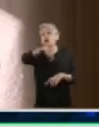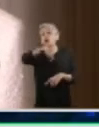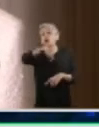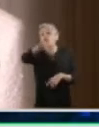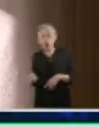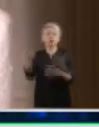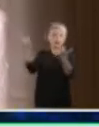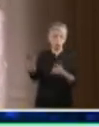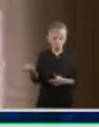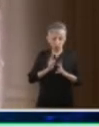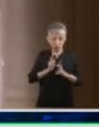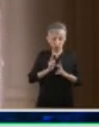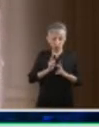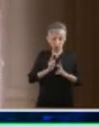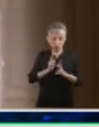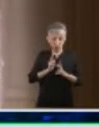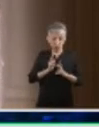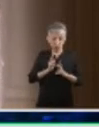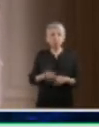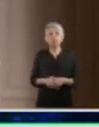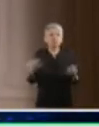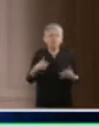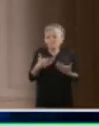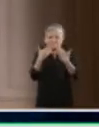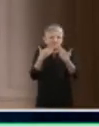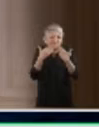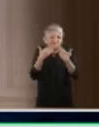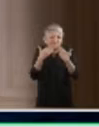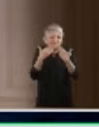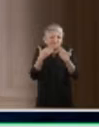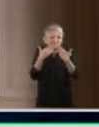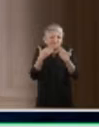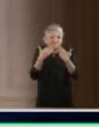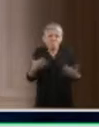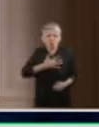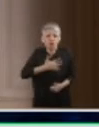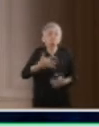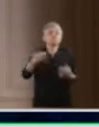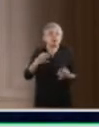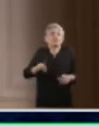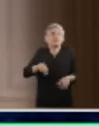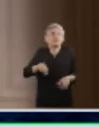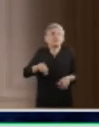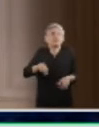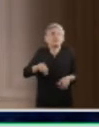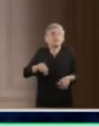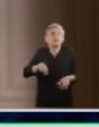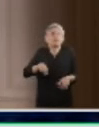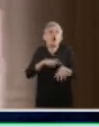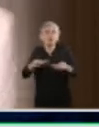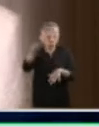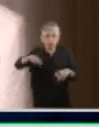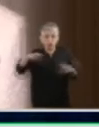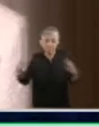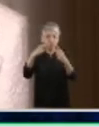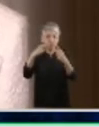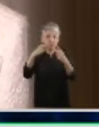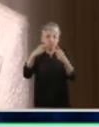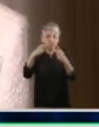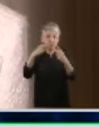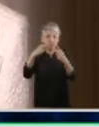visto. Entonces, no era la manera de salir del Ministerio de Economía de esta forma. Sí. Lo